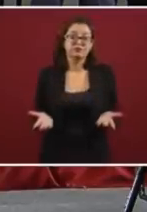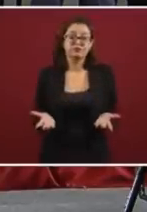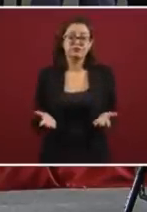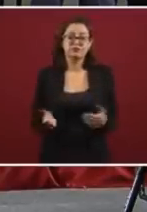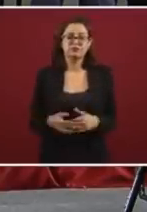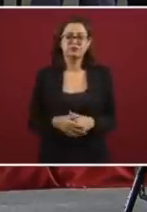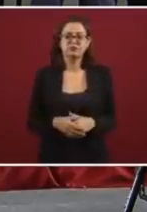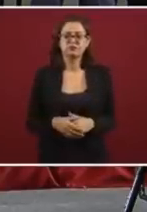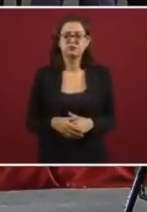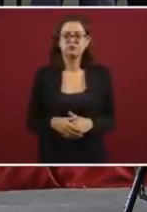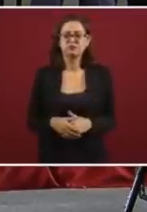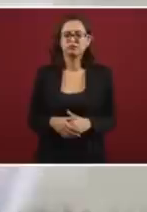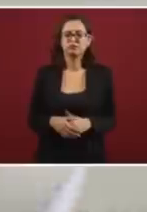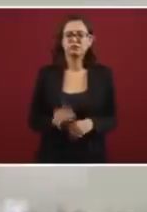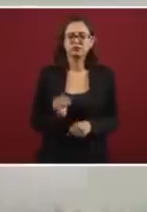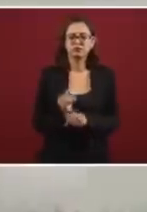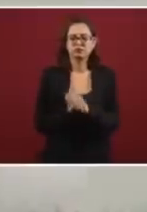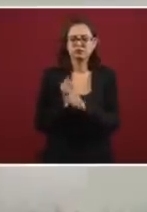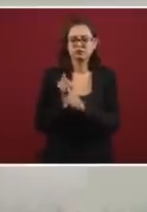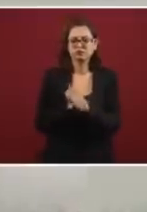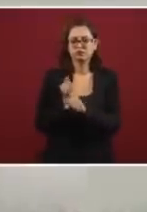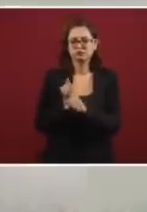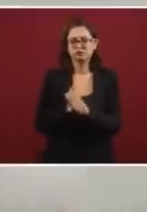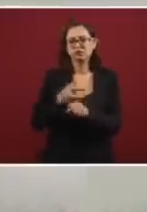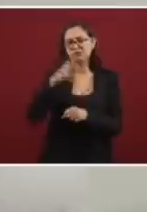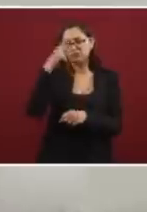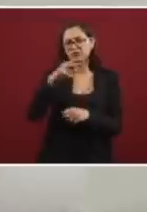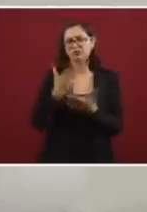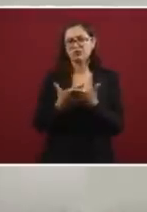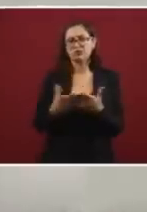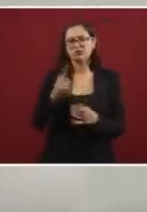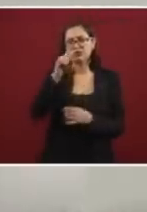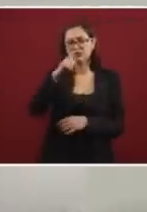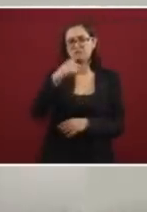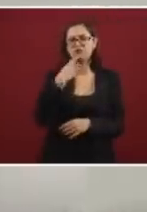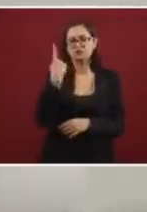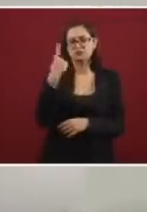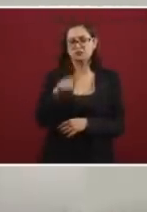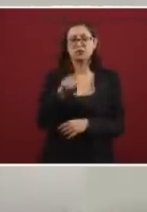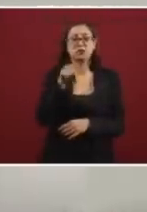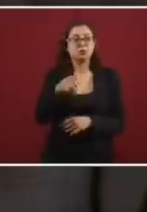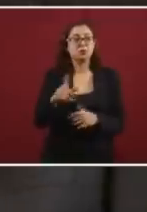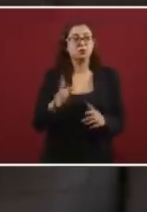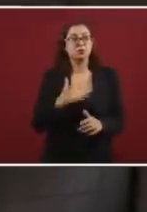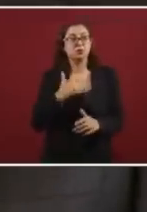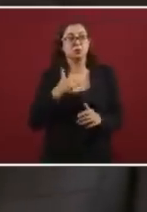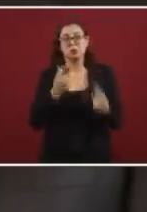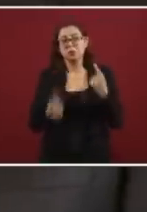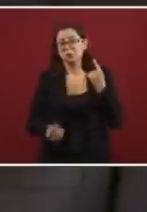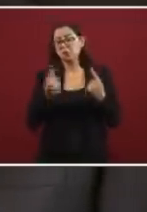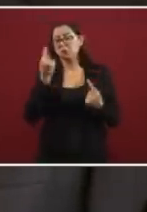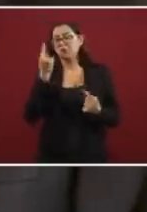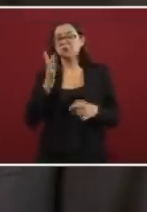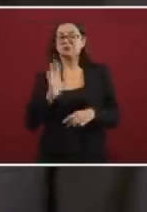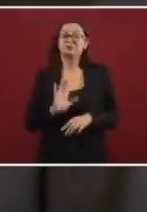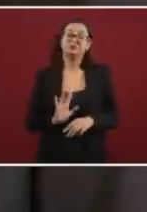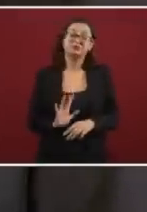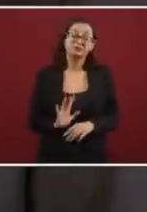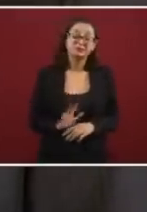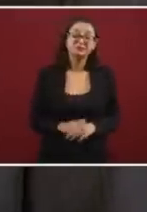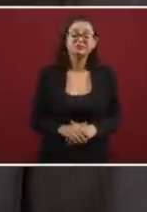que son investigados en méxico y ahora demandan ofendida y resulta que éste